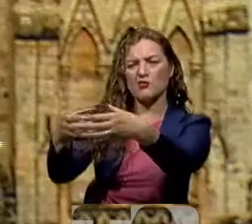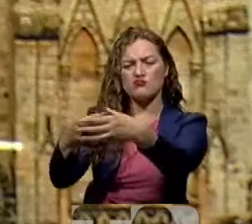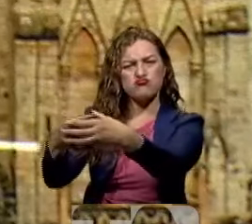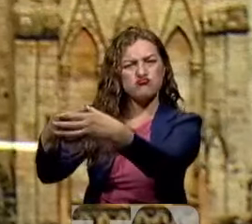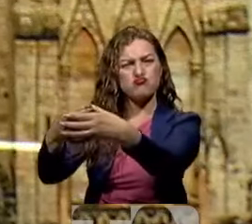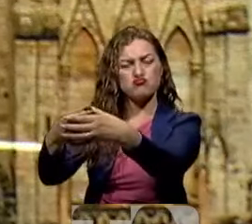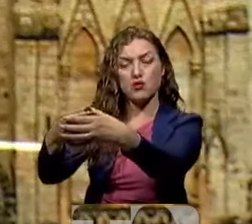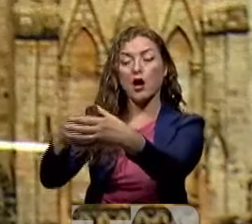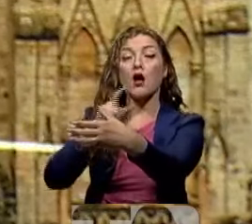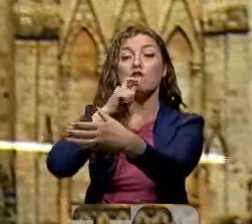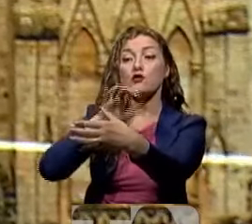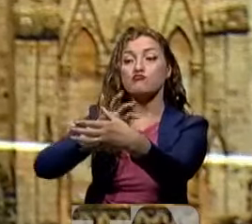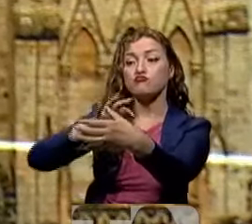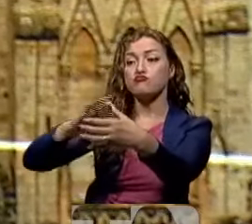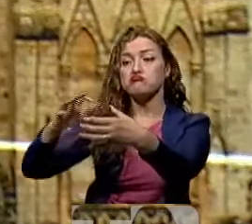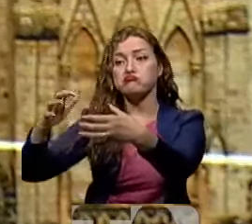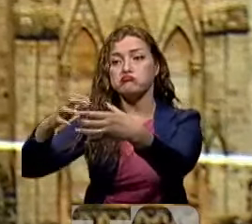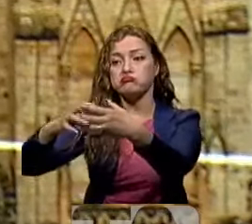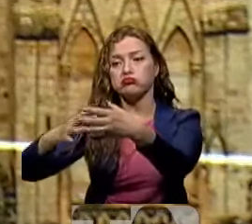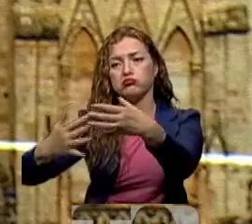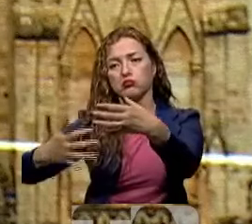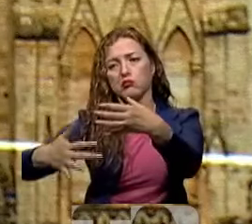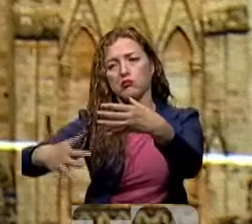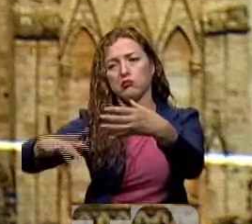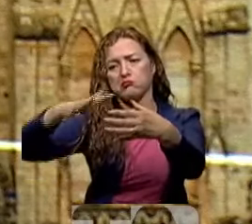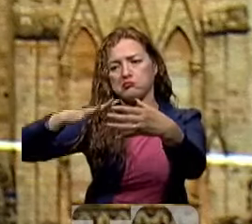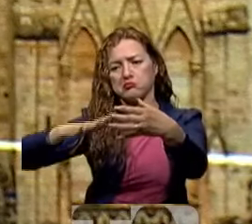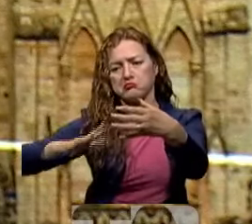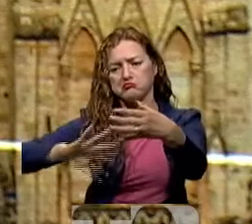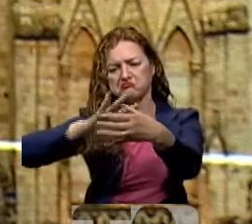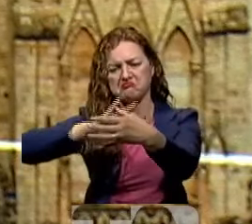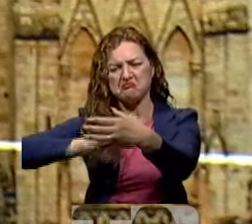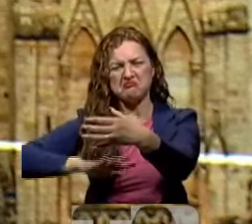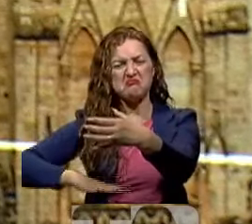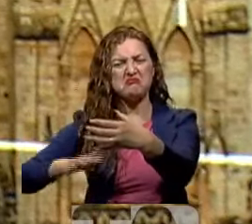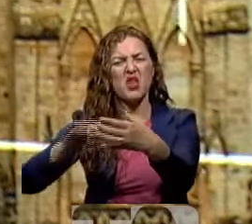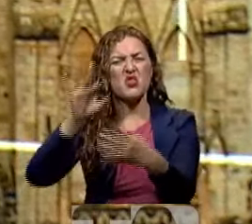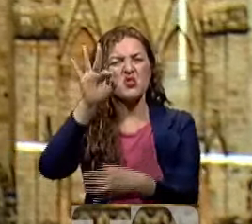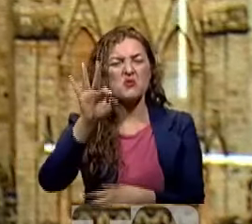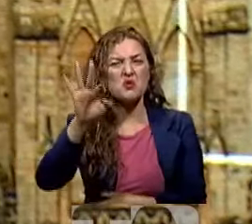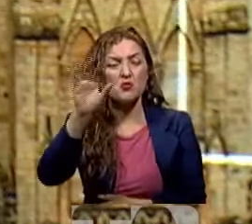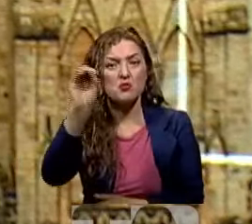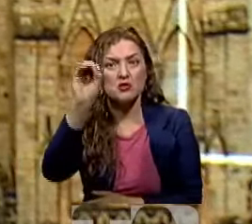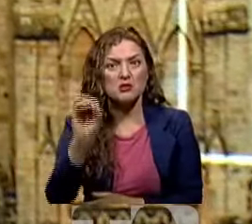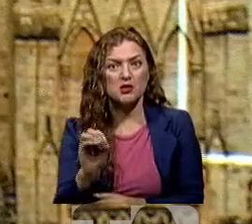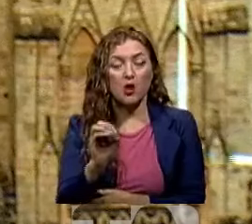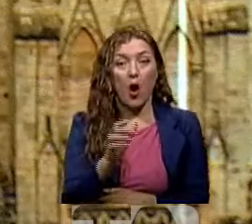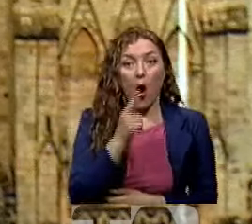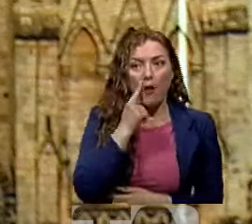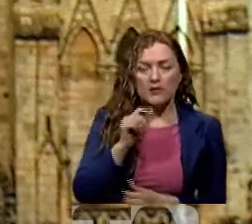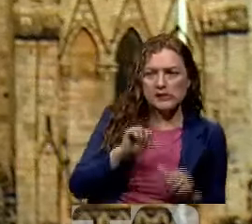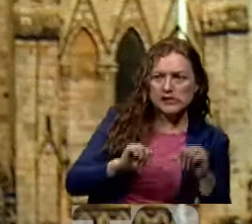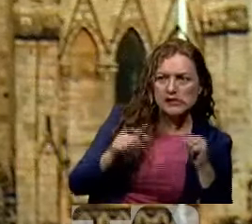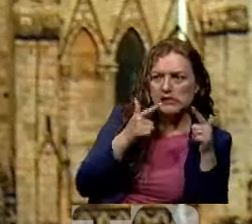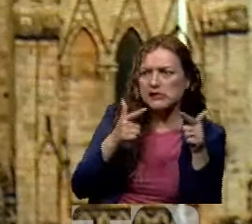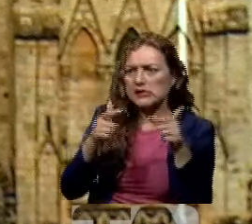cobertura glaciar en un 99%. Ante esto, los científicos pues están preocupados porque la falta de acciones puede